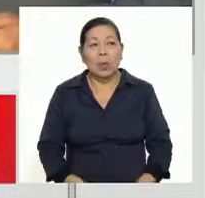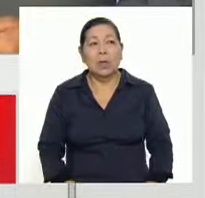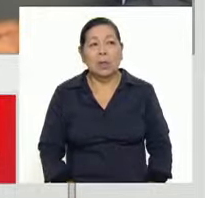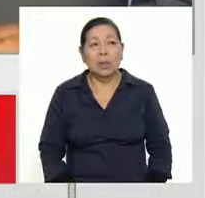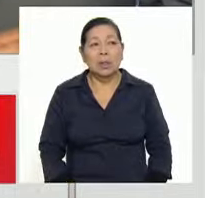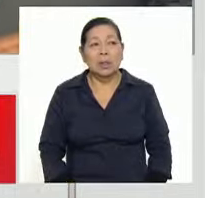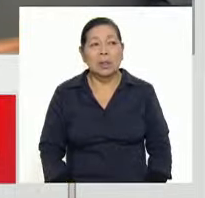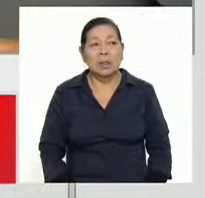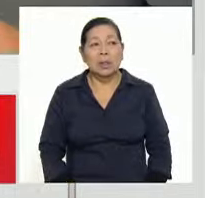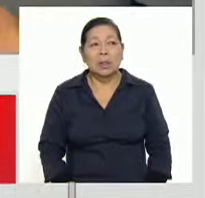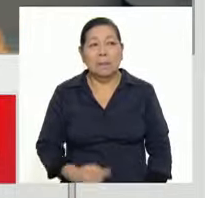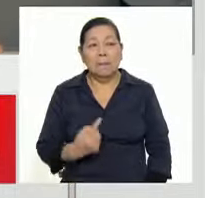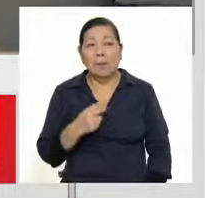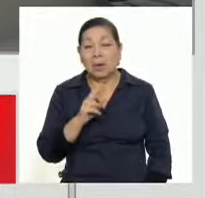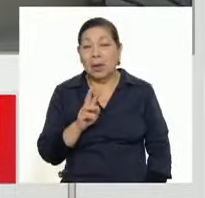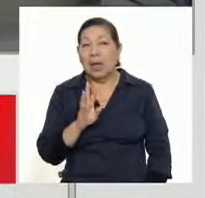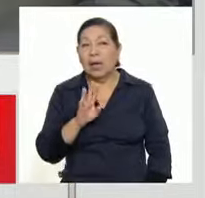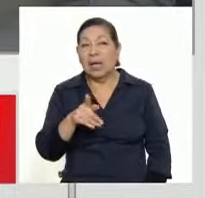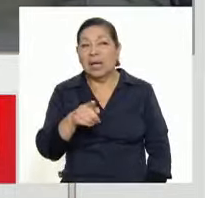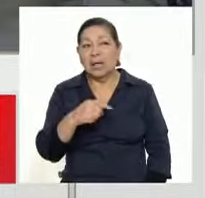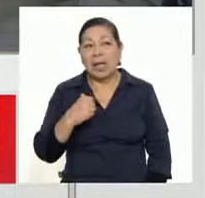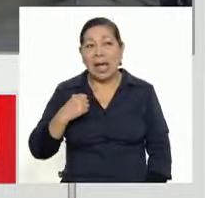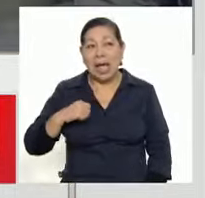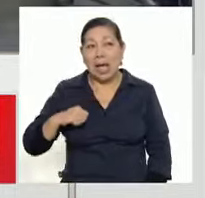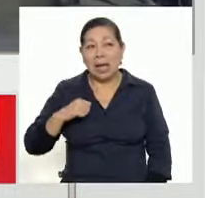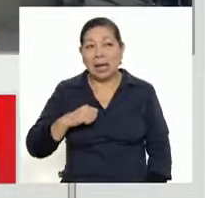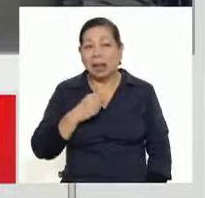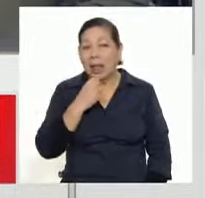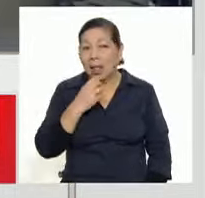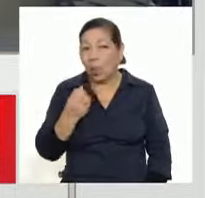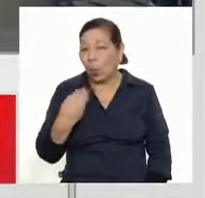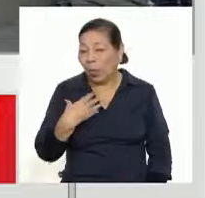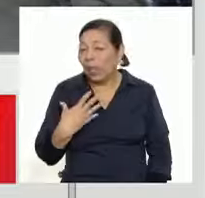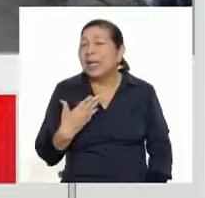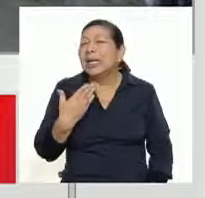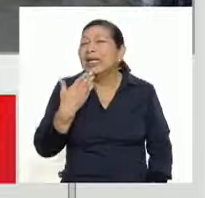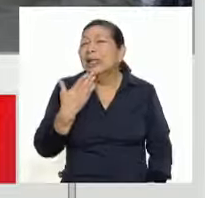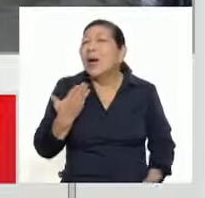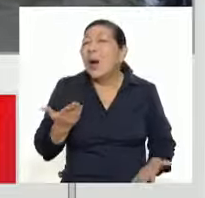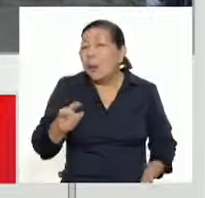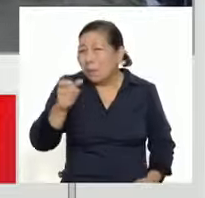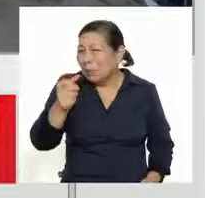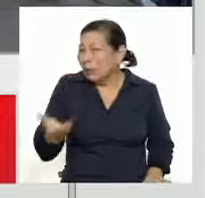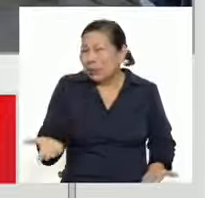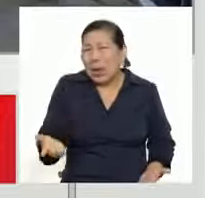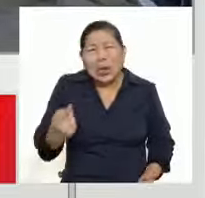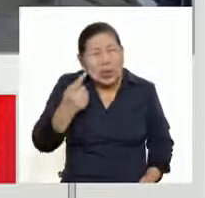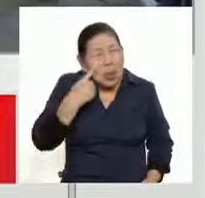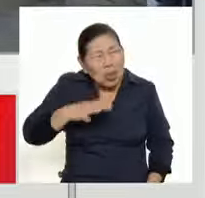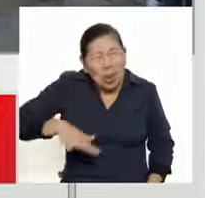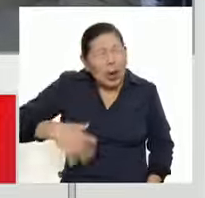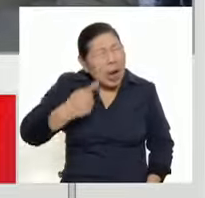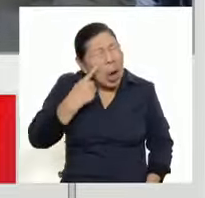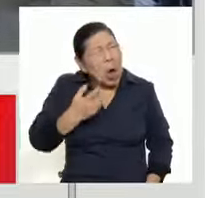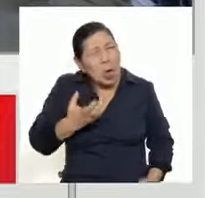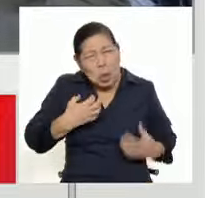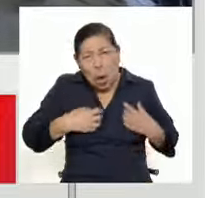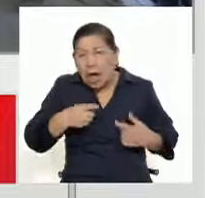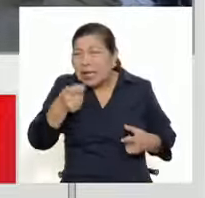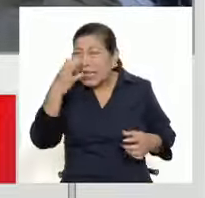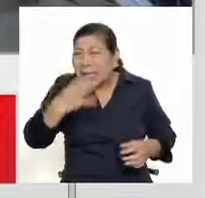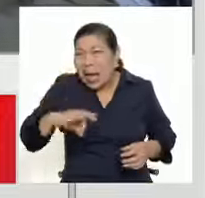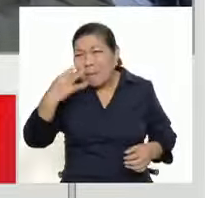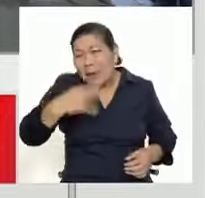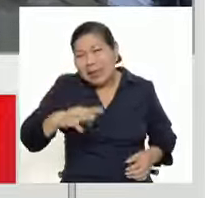posteriormente entregarlas también a las autoridades. Vamos a conversar con el alcalde Richard Soria para que nos dé mayores detalles sobre este personaje conocido también en esta zona